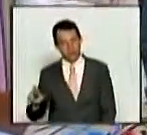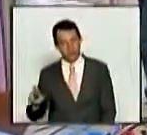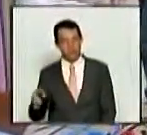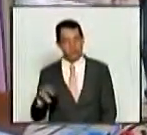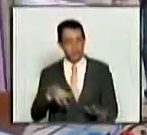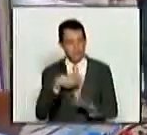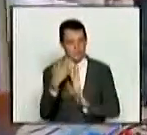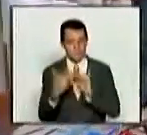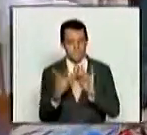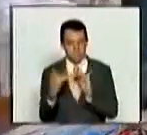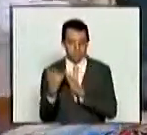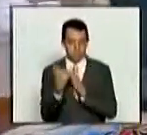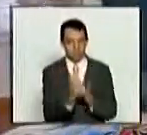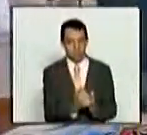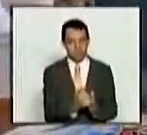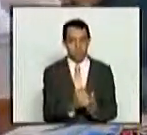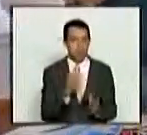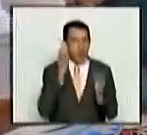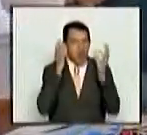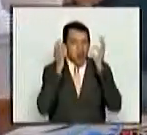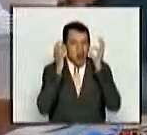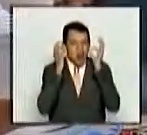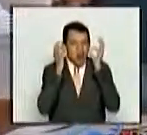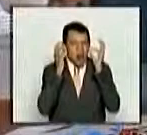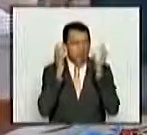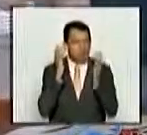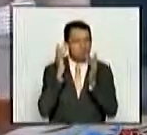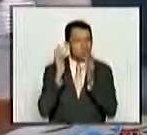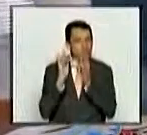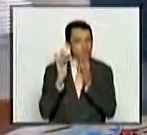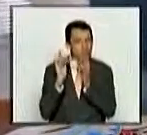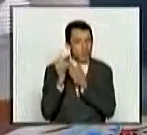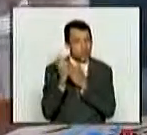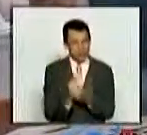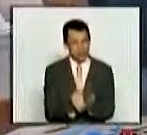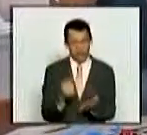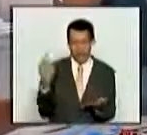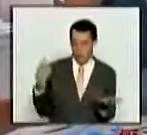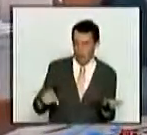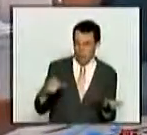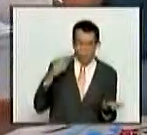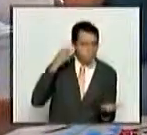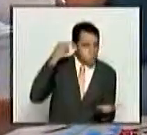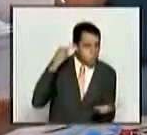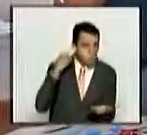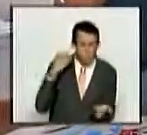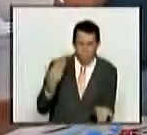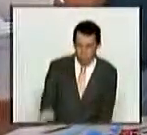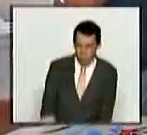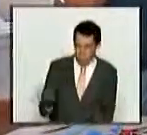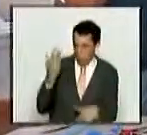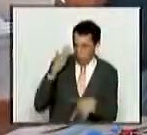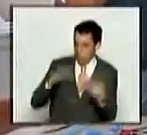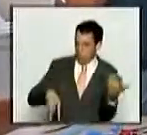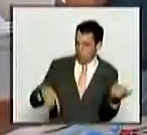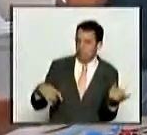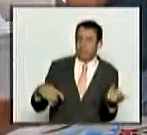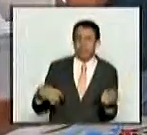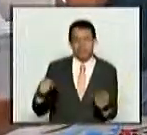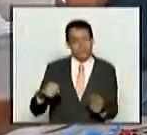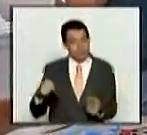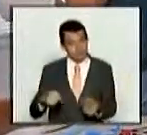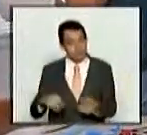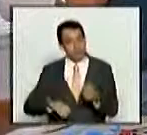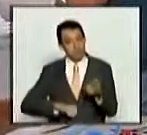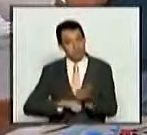integral, que es la auriculoterapia. La auriculoterapia. Ustedes dirán, ¿desde la oreja? ¿Qué se puede hacer?